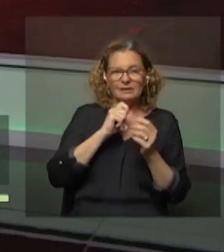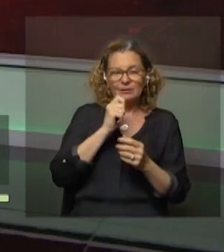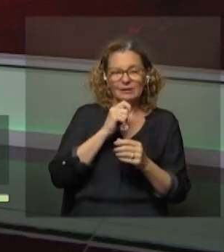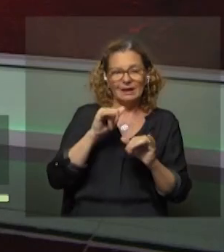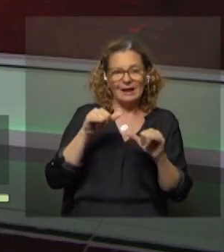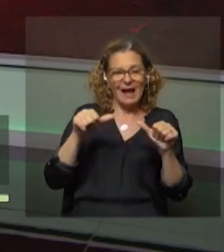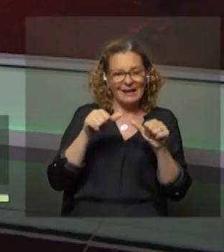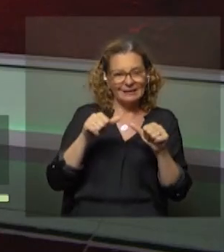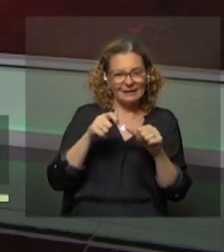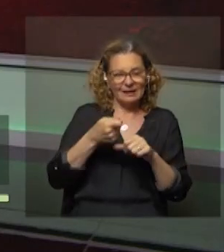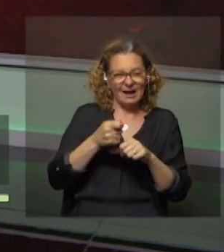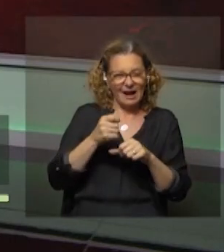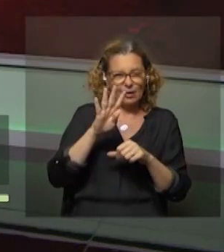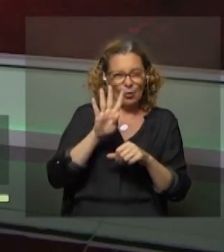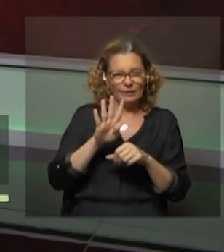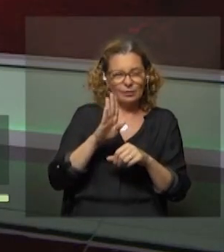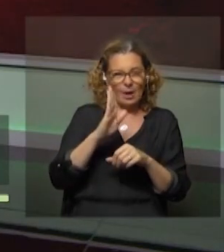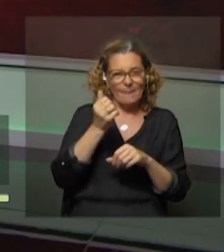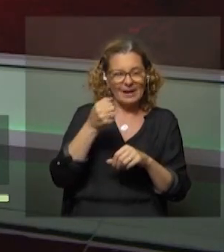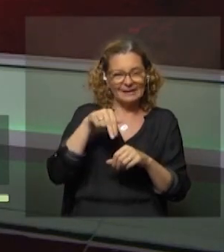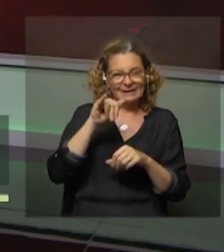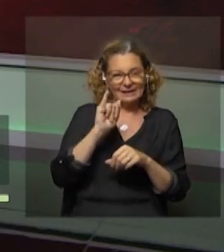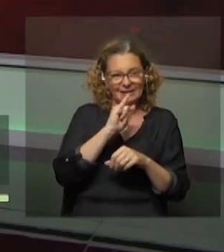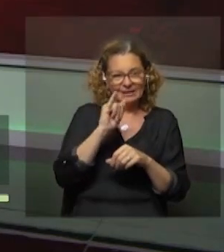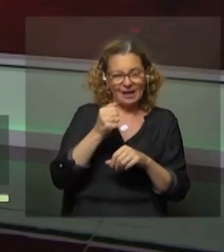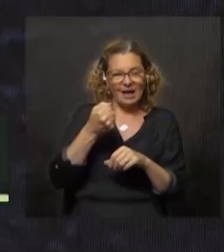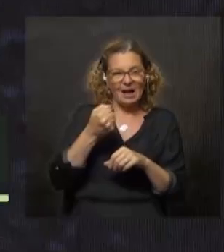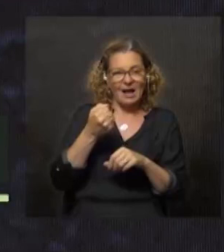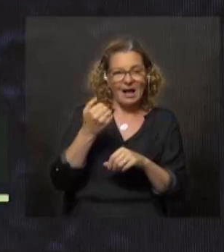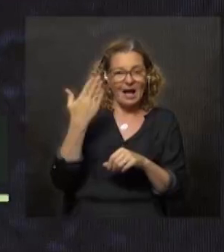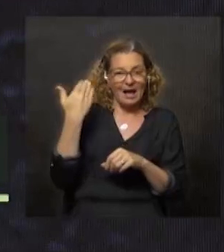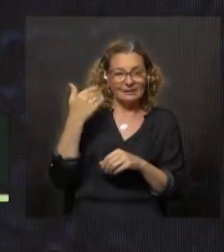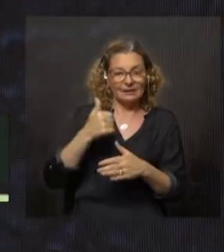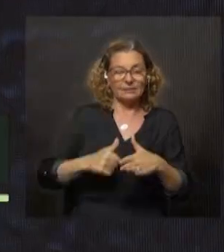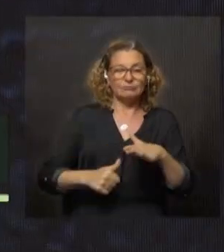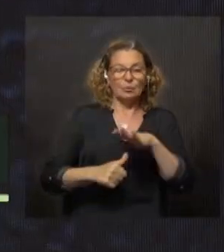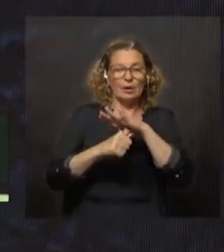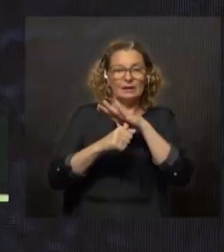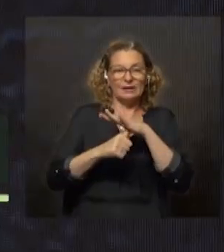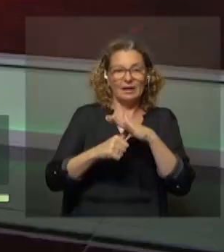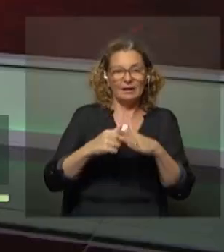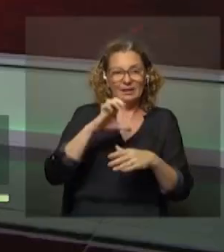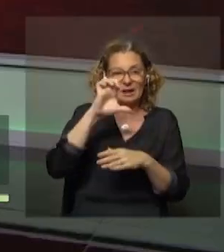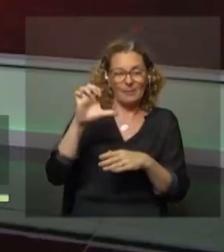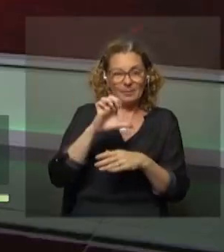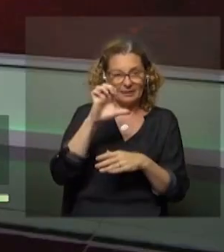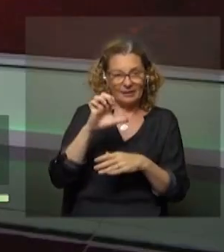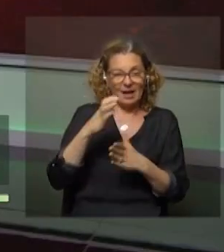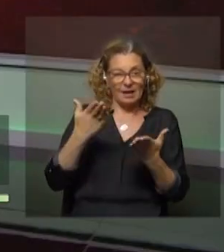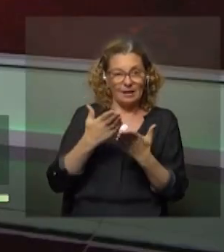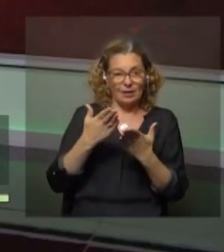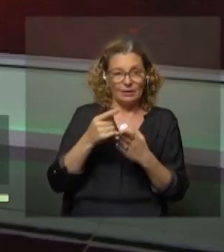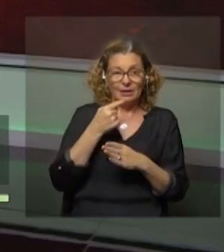tele noche a Mario panisa al ex digamos en real la cabeza de vertical esta empresa que ahora